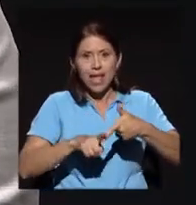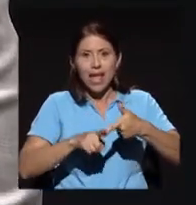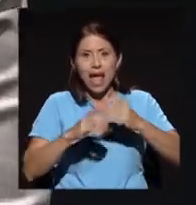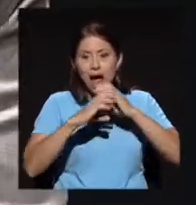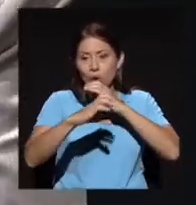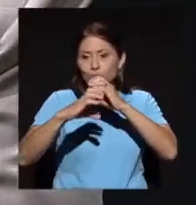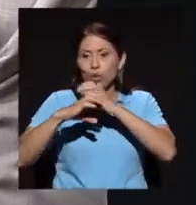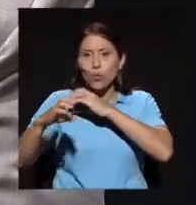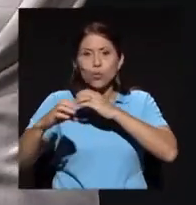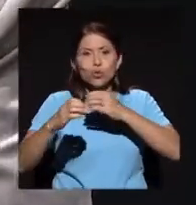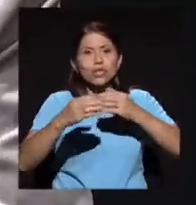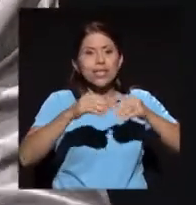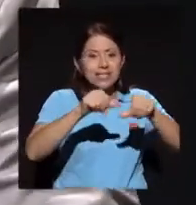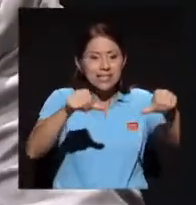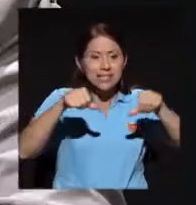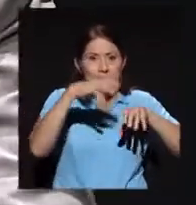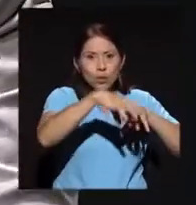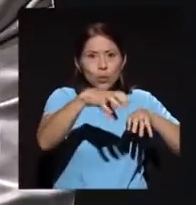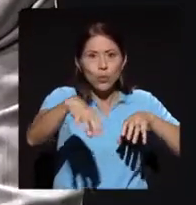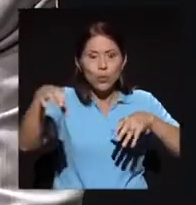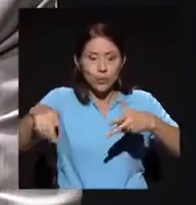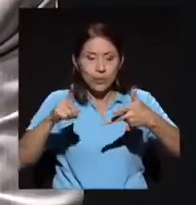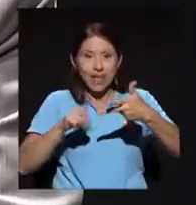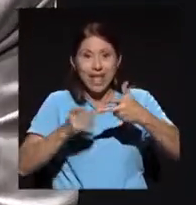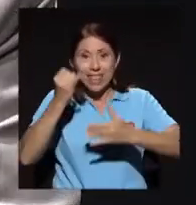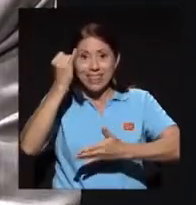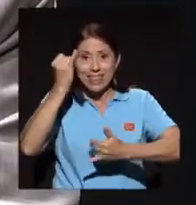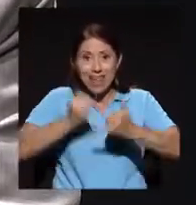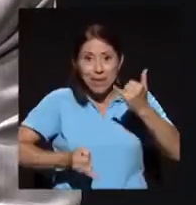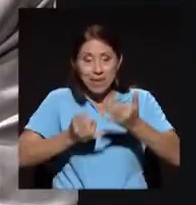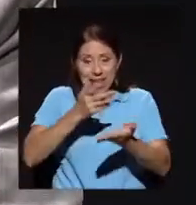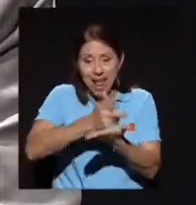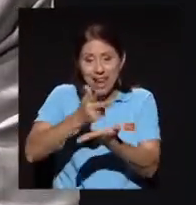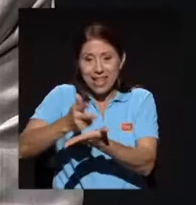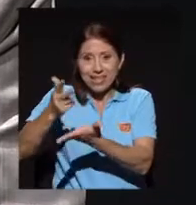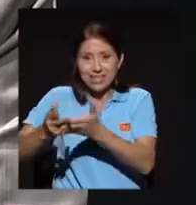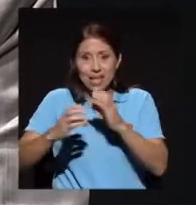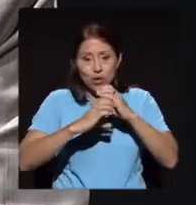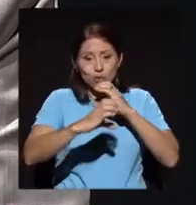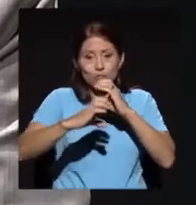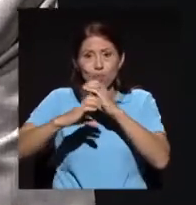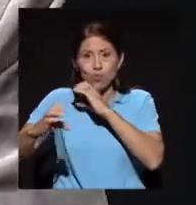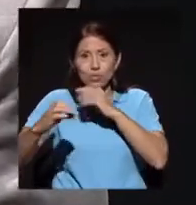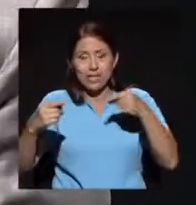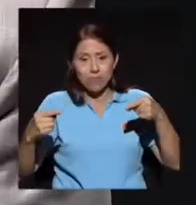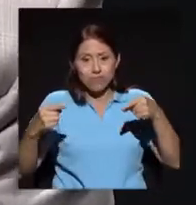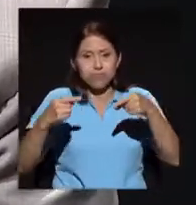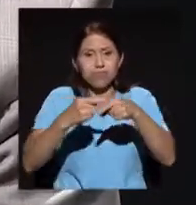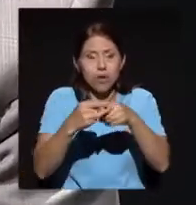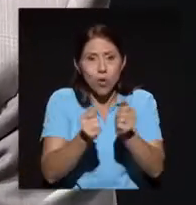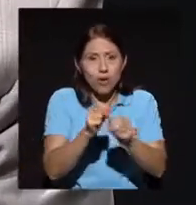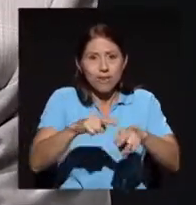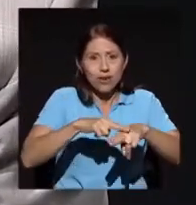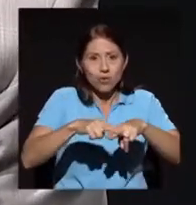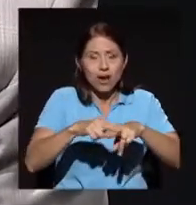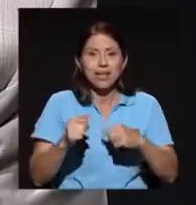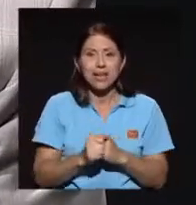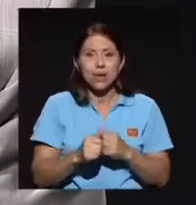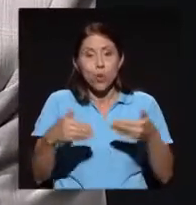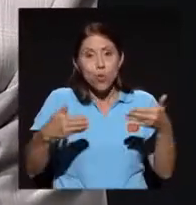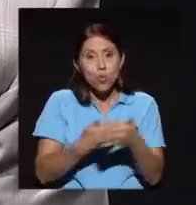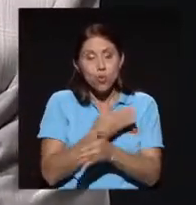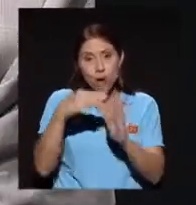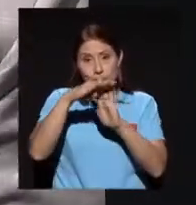autobuses terminales multimodales donde se cruzan la sectorización de los buses con el ferrocarril un nuevo estándar en las